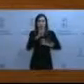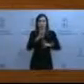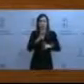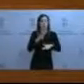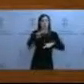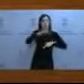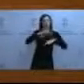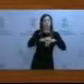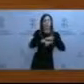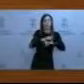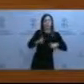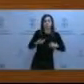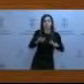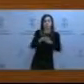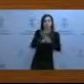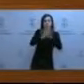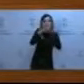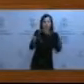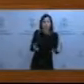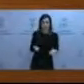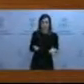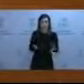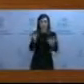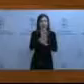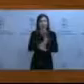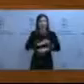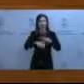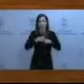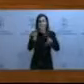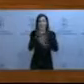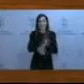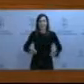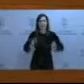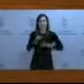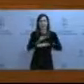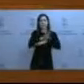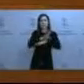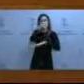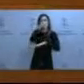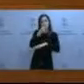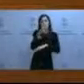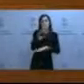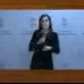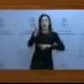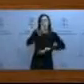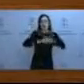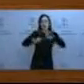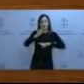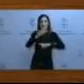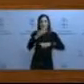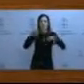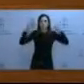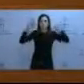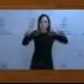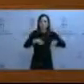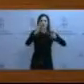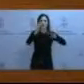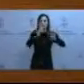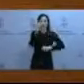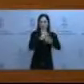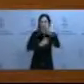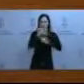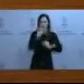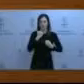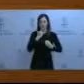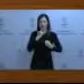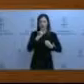interno. Nada. Todavía el consejero hablaba de la dificultad de establecer el alcance económico de la cuestión 2